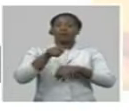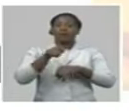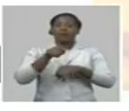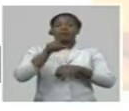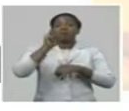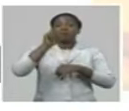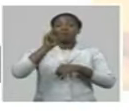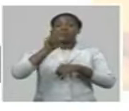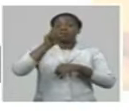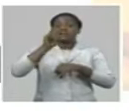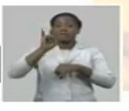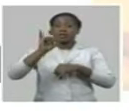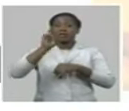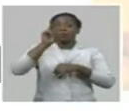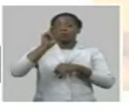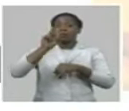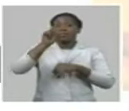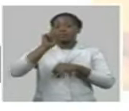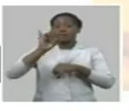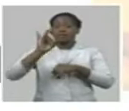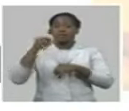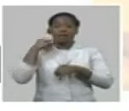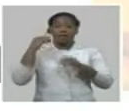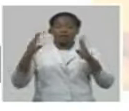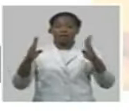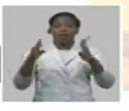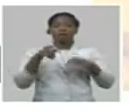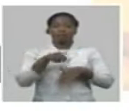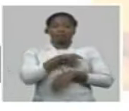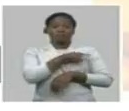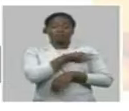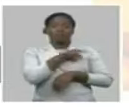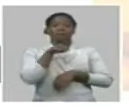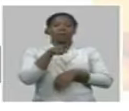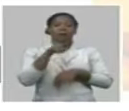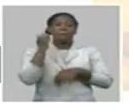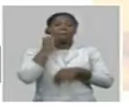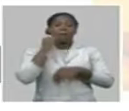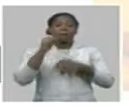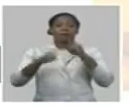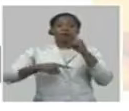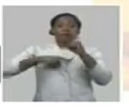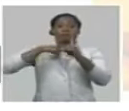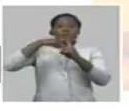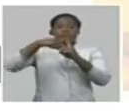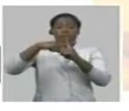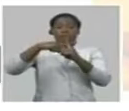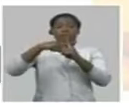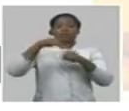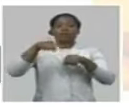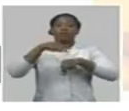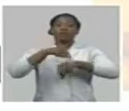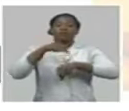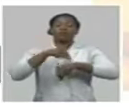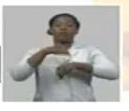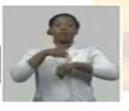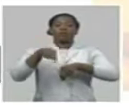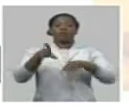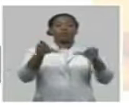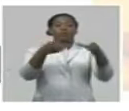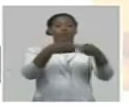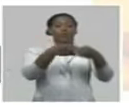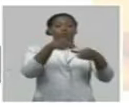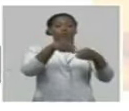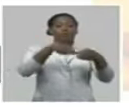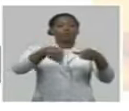déficit era de mil 595 litros ya que es muy superior en este momento lo que hay un grupo de obras que se han